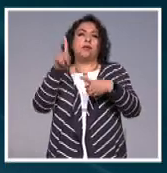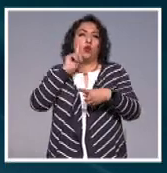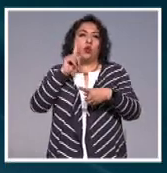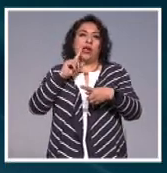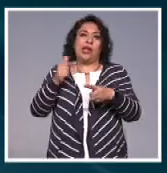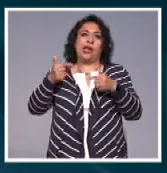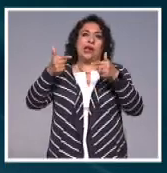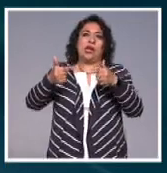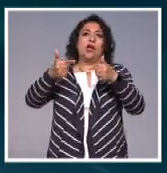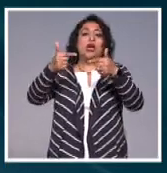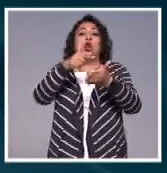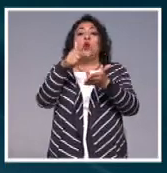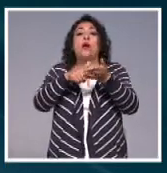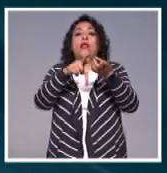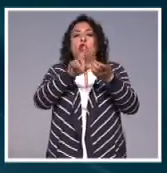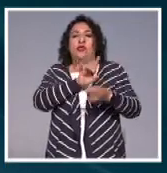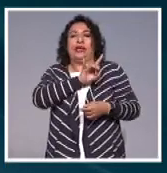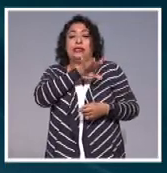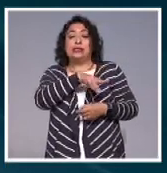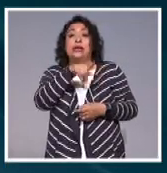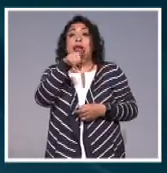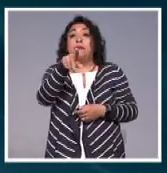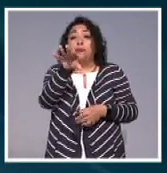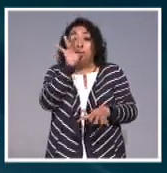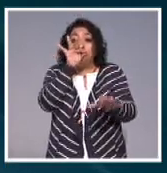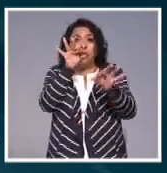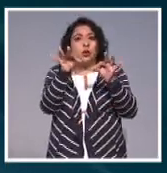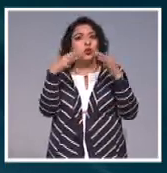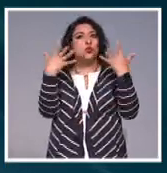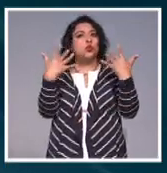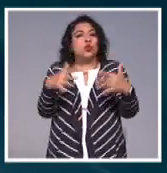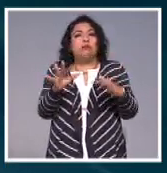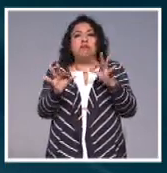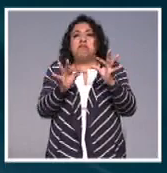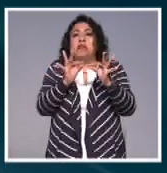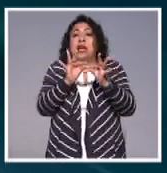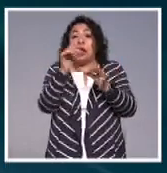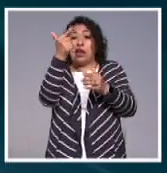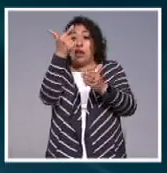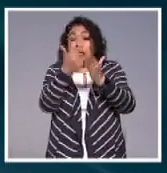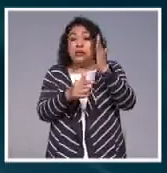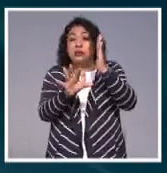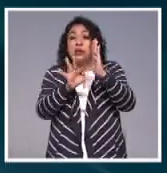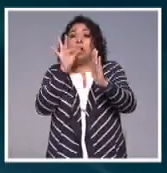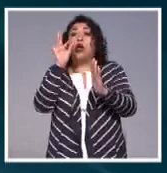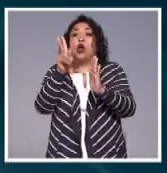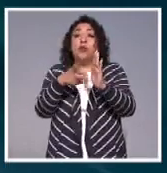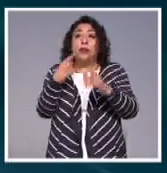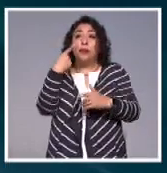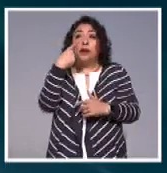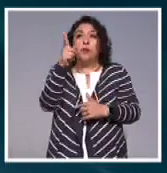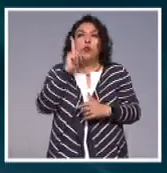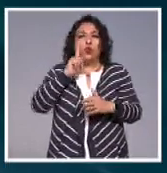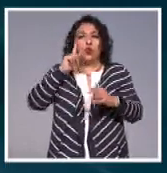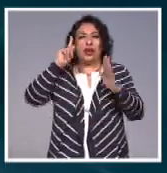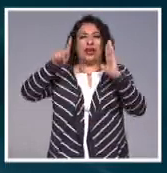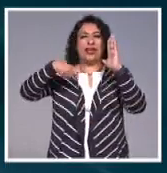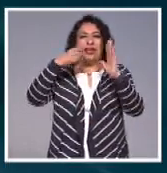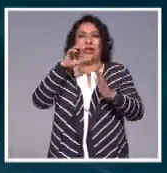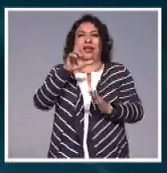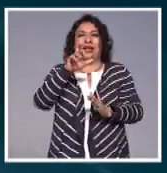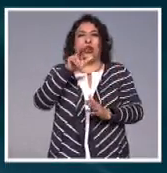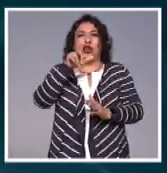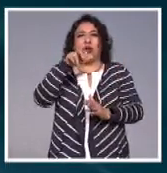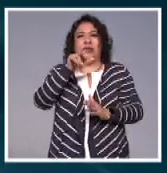varias generaciones en Chile. La selección es inmejorable, pero de la lista destaca Volverte a Ver, de la cineasta mexicana